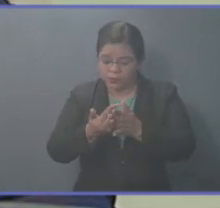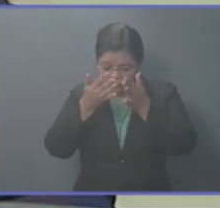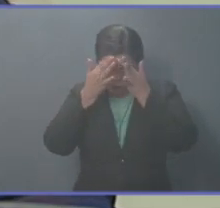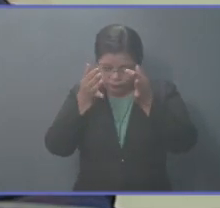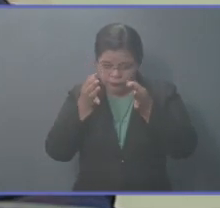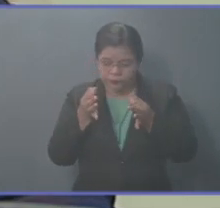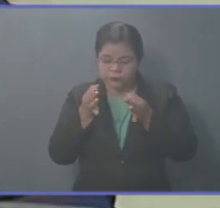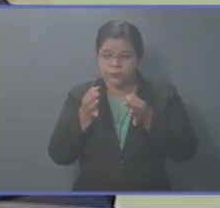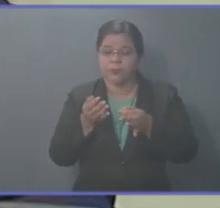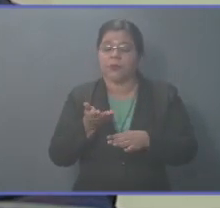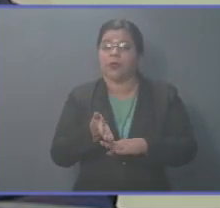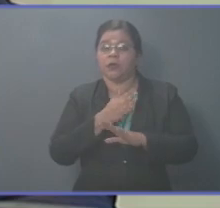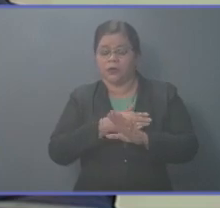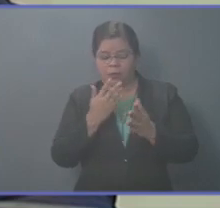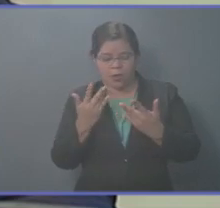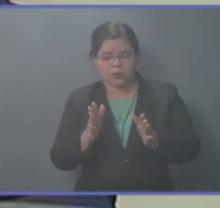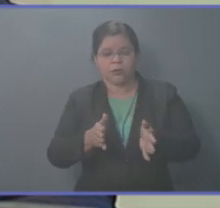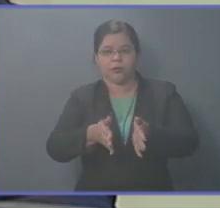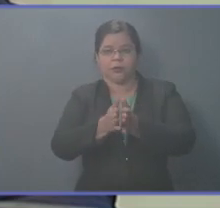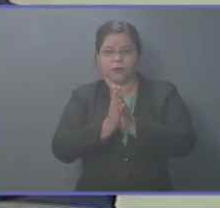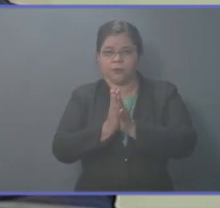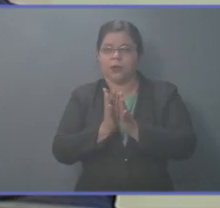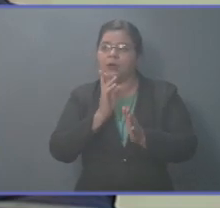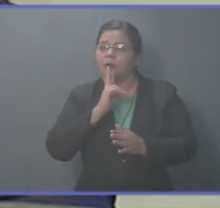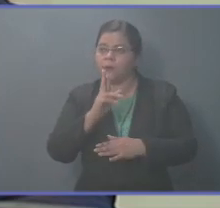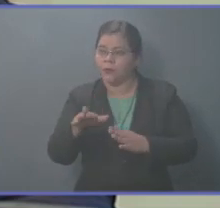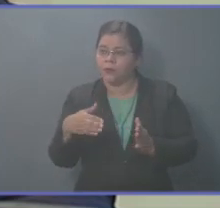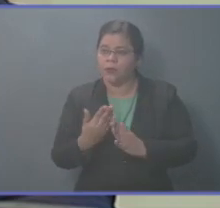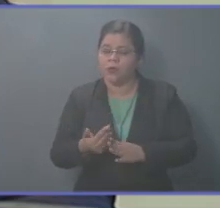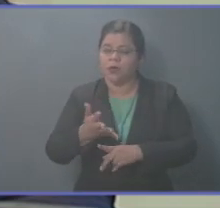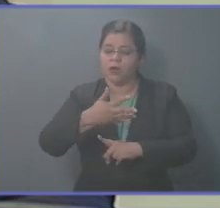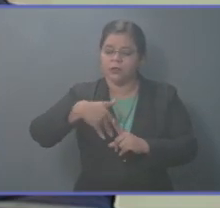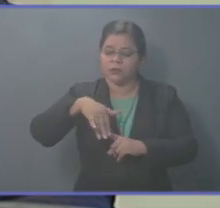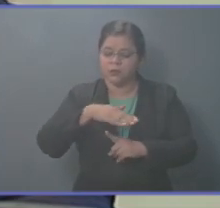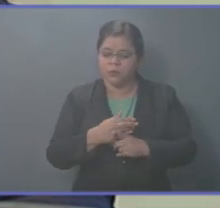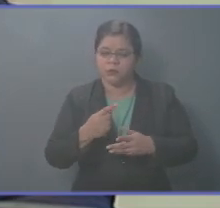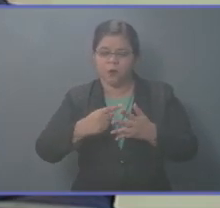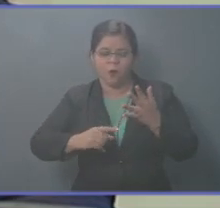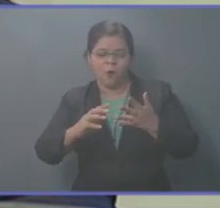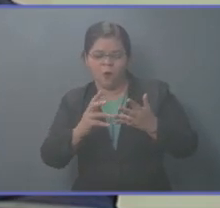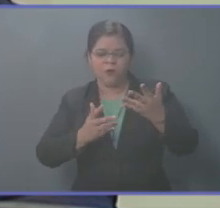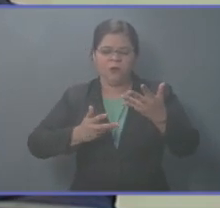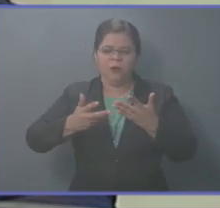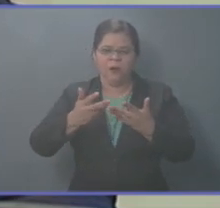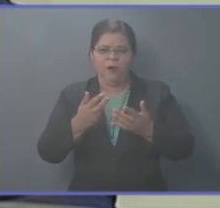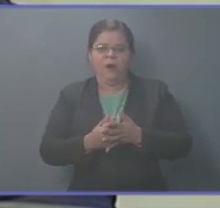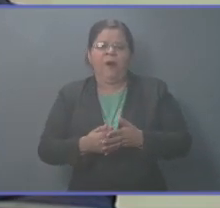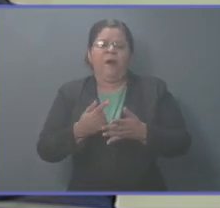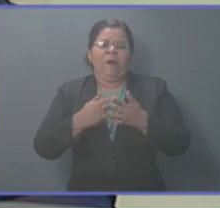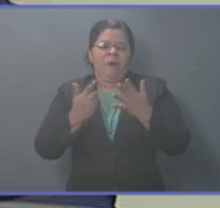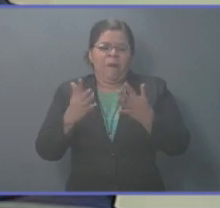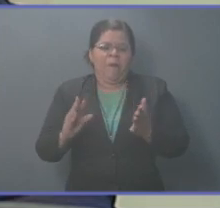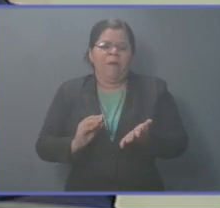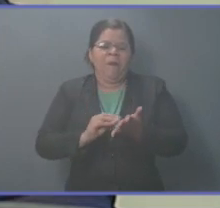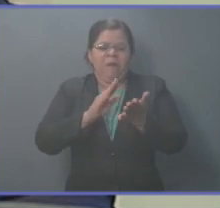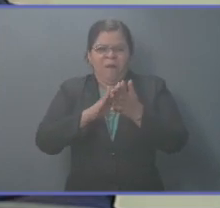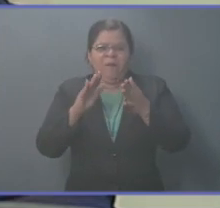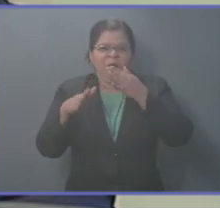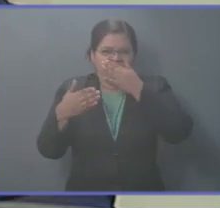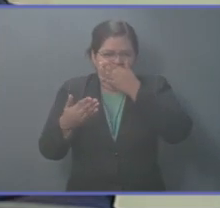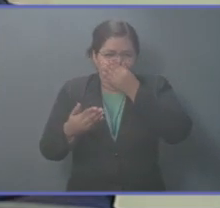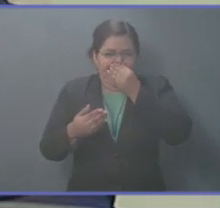cautelar solicitada para dar respuesta a la situación que atañe al orden constitucional constituido por el